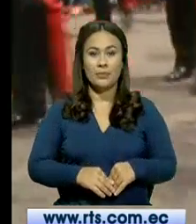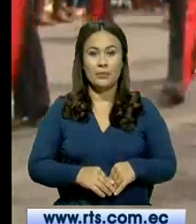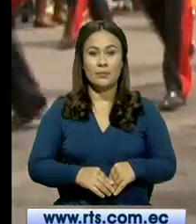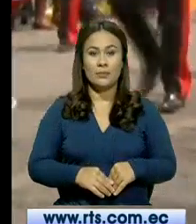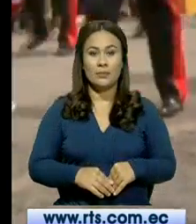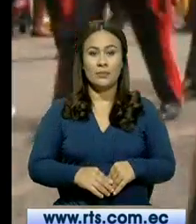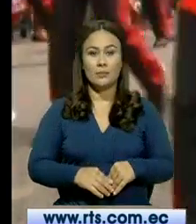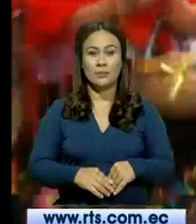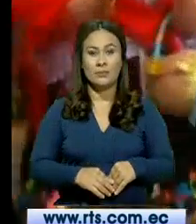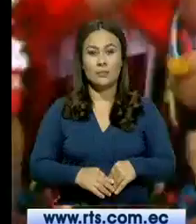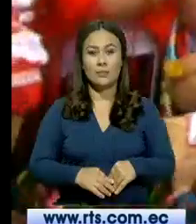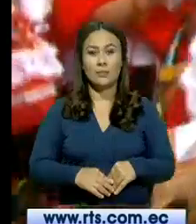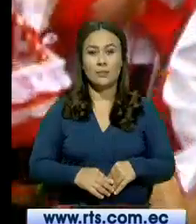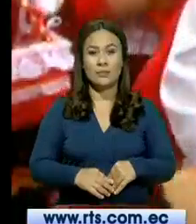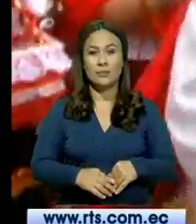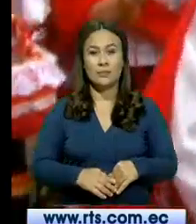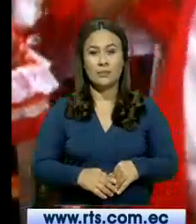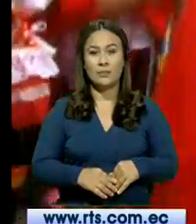Las